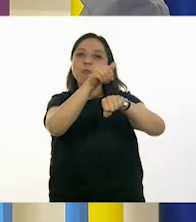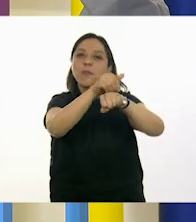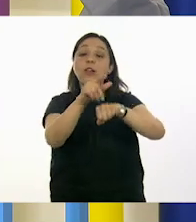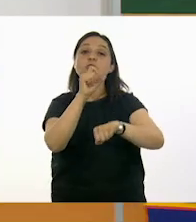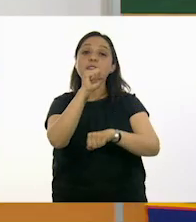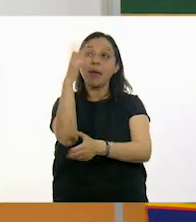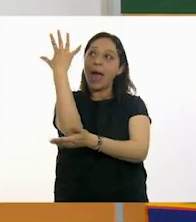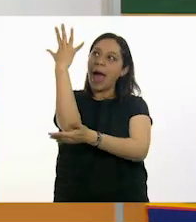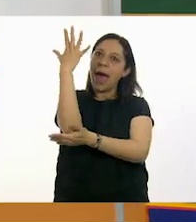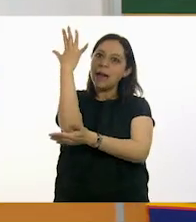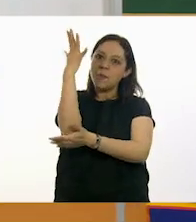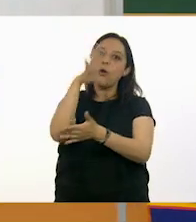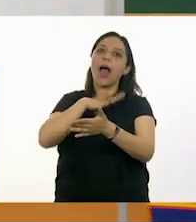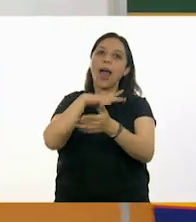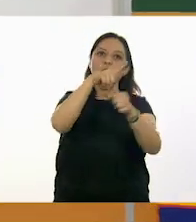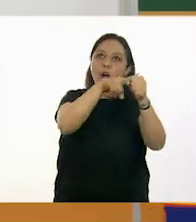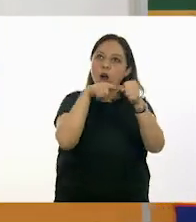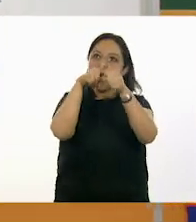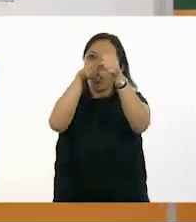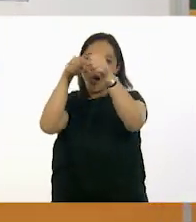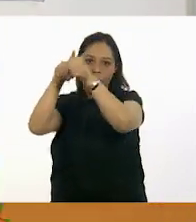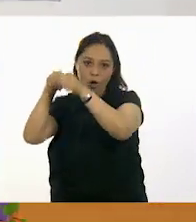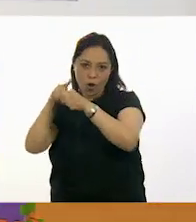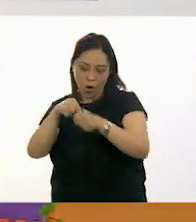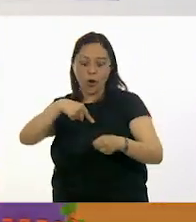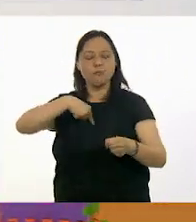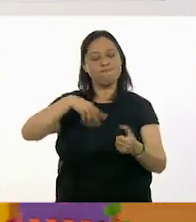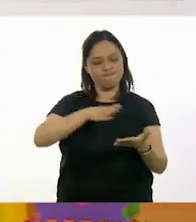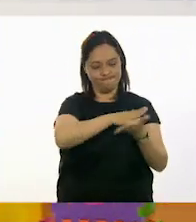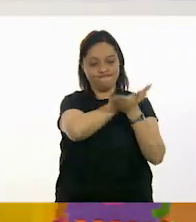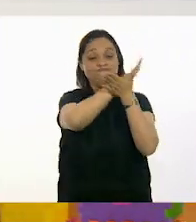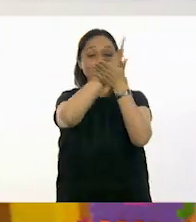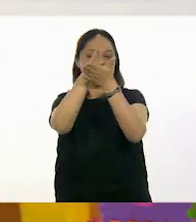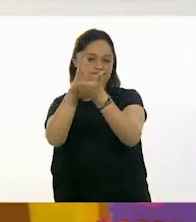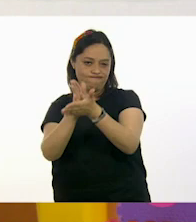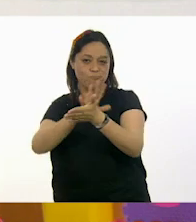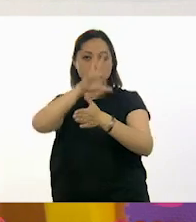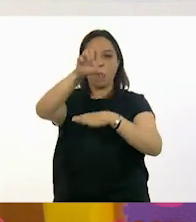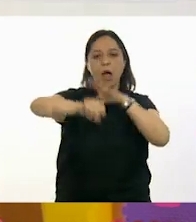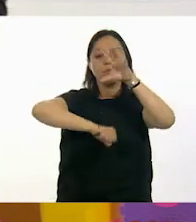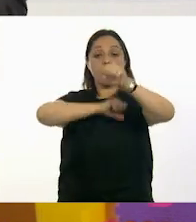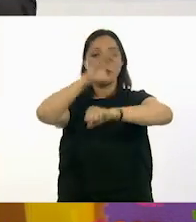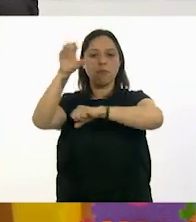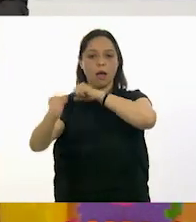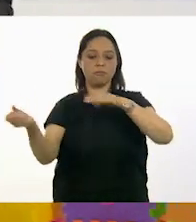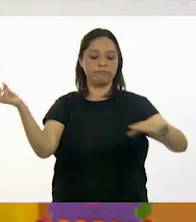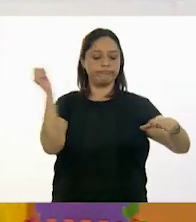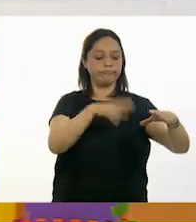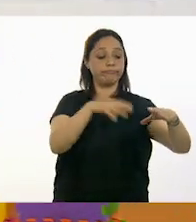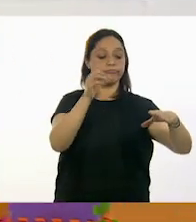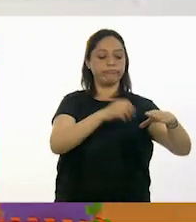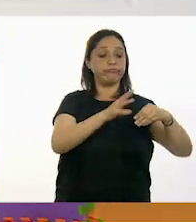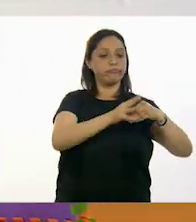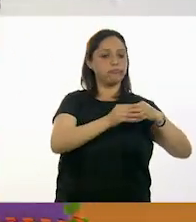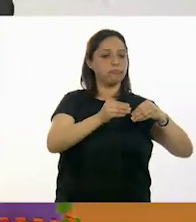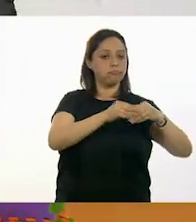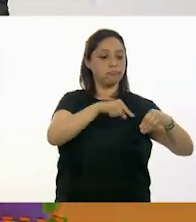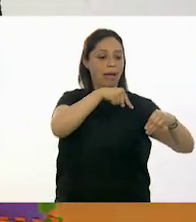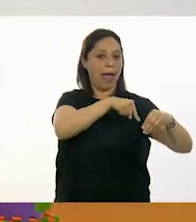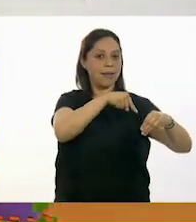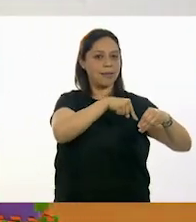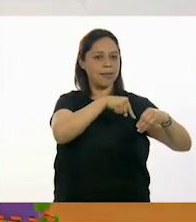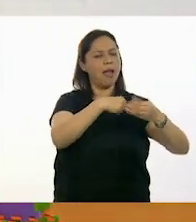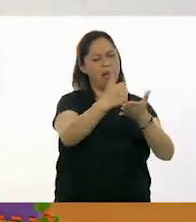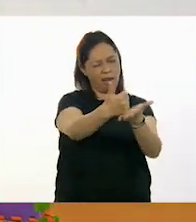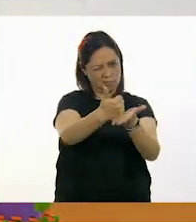color. En esta ocasión yo fui y traje algunos frutos dentro de esta bolsa y me gustaría que me ayudaran a